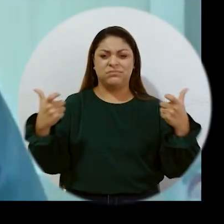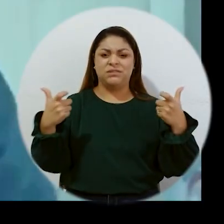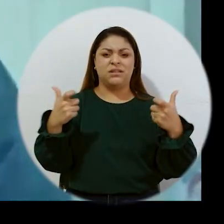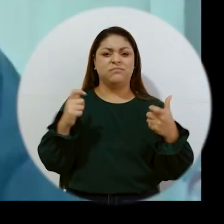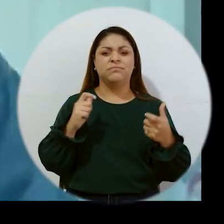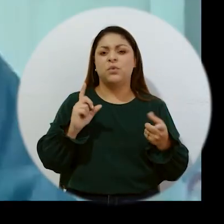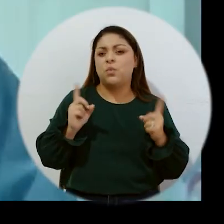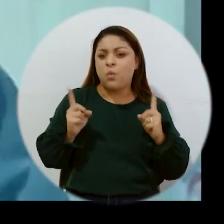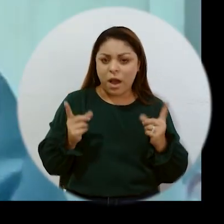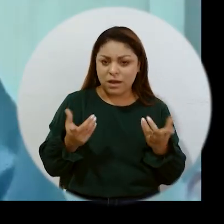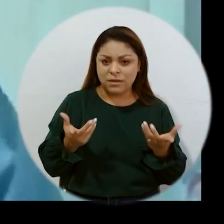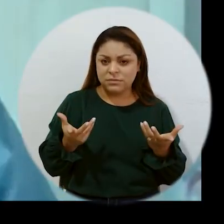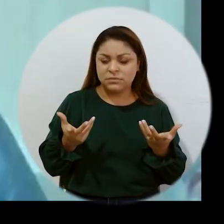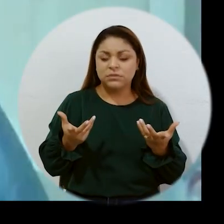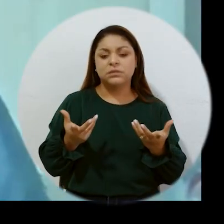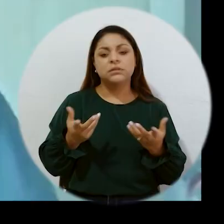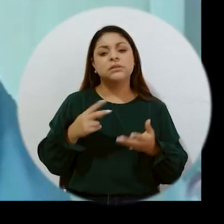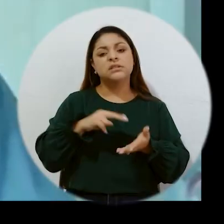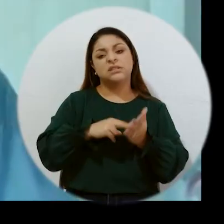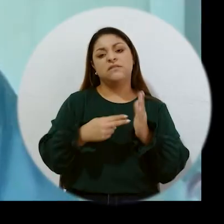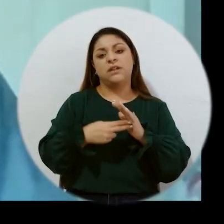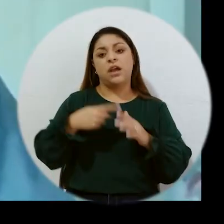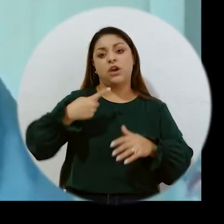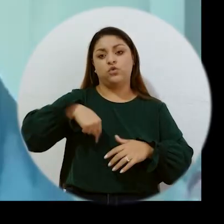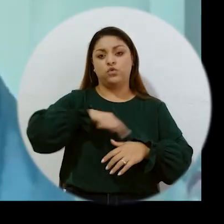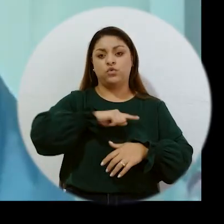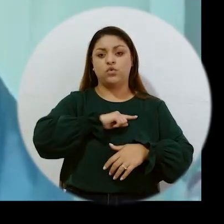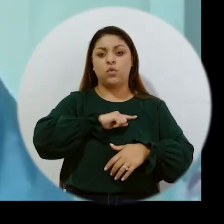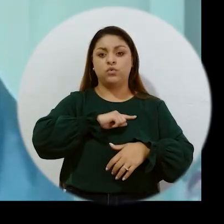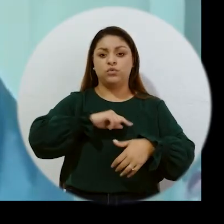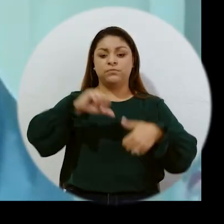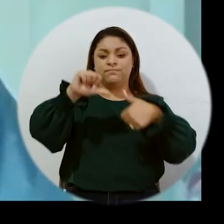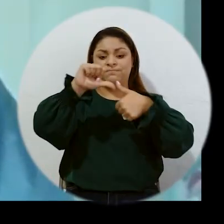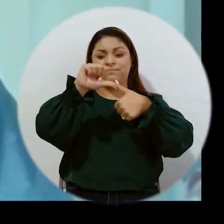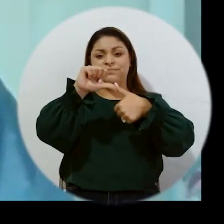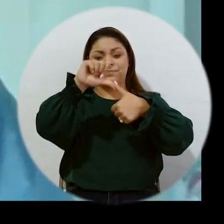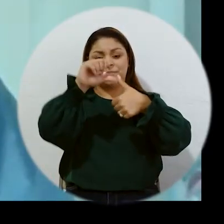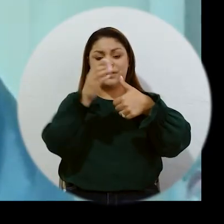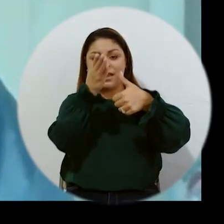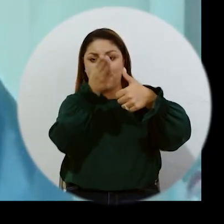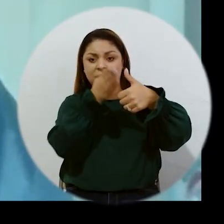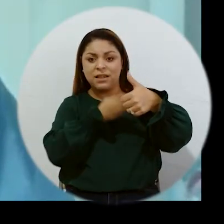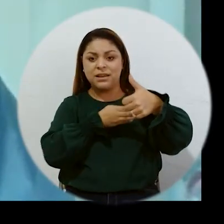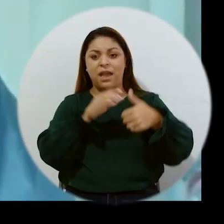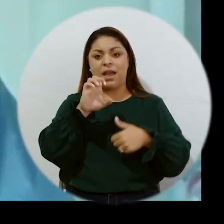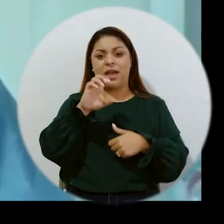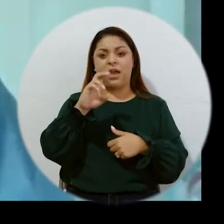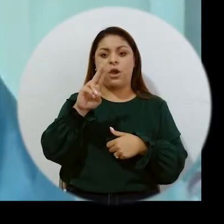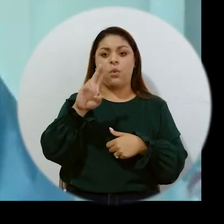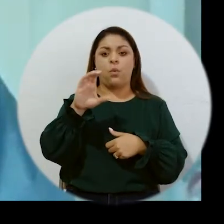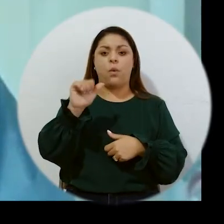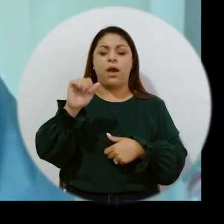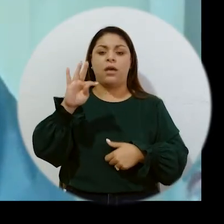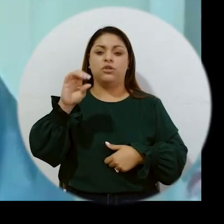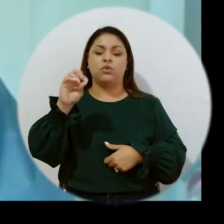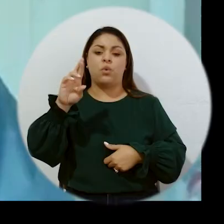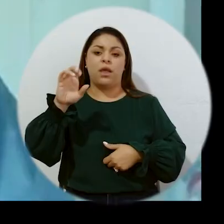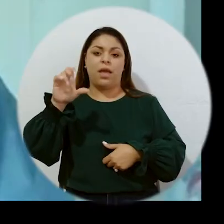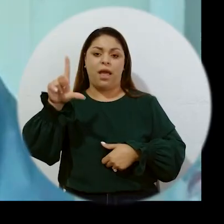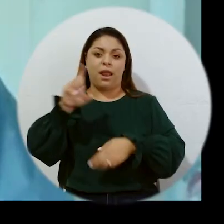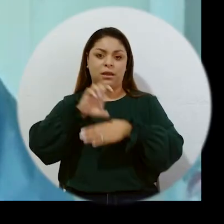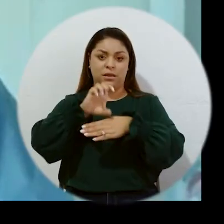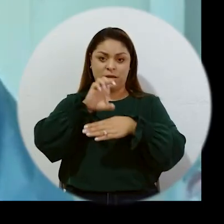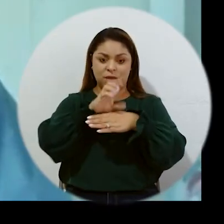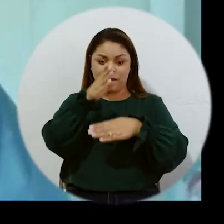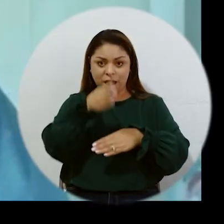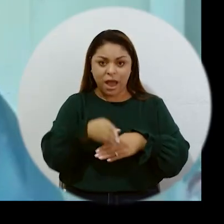un problema mayor y tiene que ver con que estamos ubicados en la línea ecuatorial y que por lo tanto, digamos,